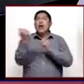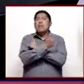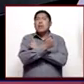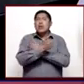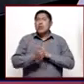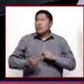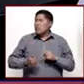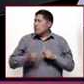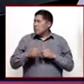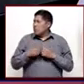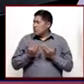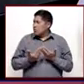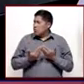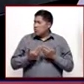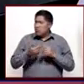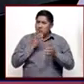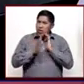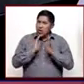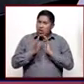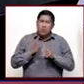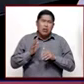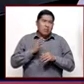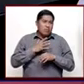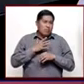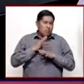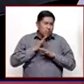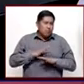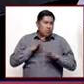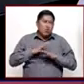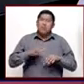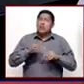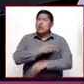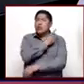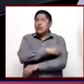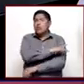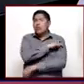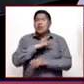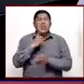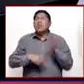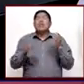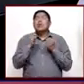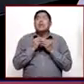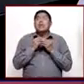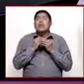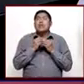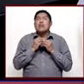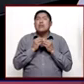inteligencia artificial conversacional, quizás para no avergonzar al paciente. ¿Qué más, Adrián?